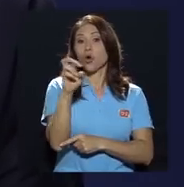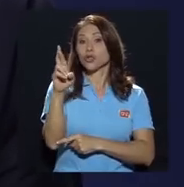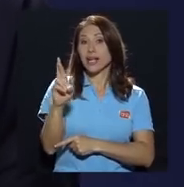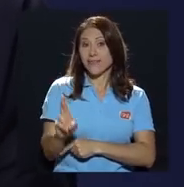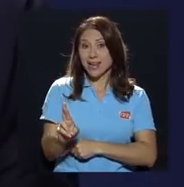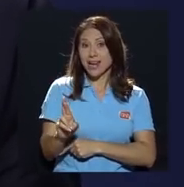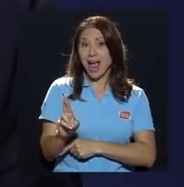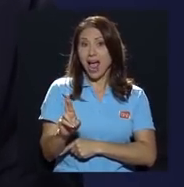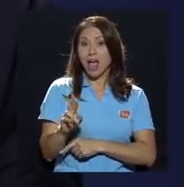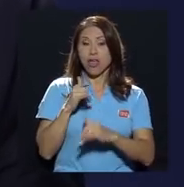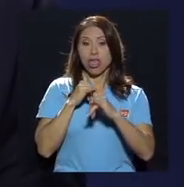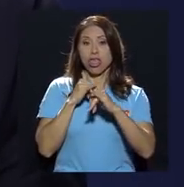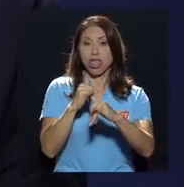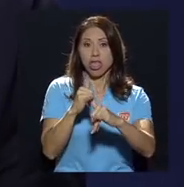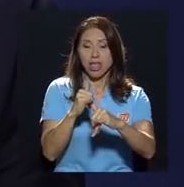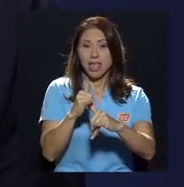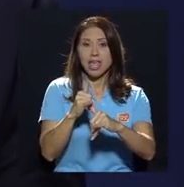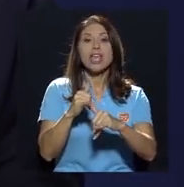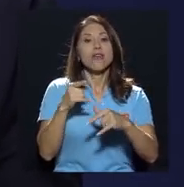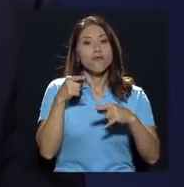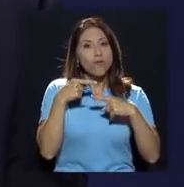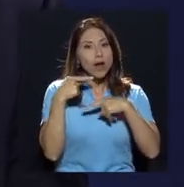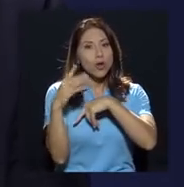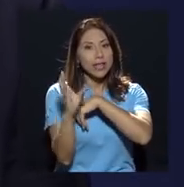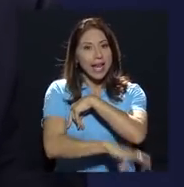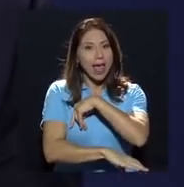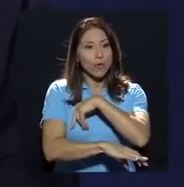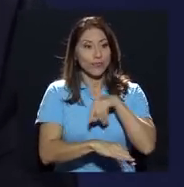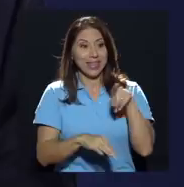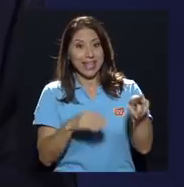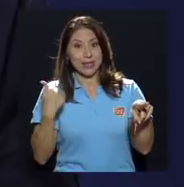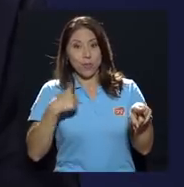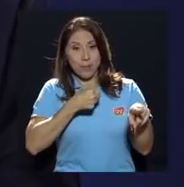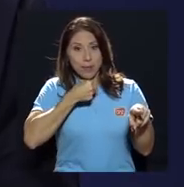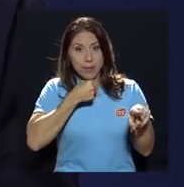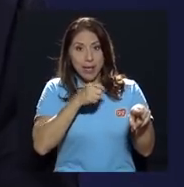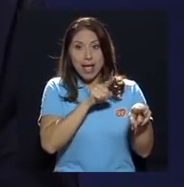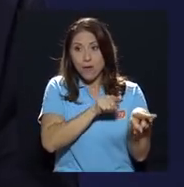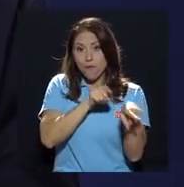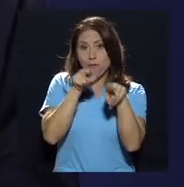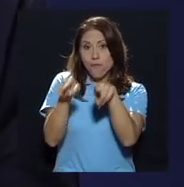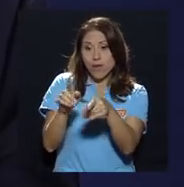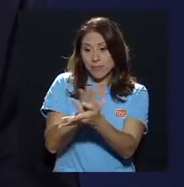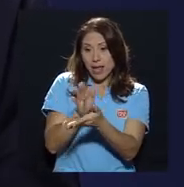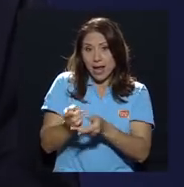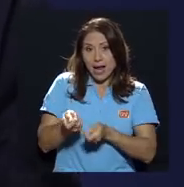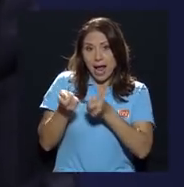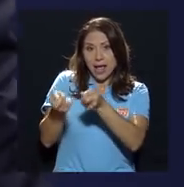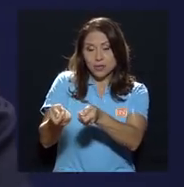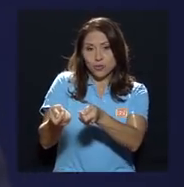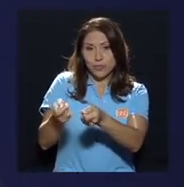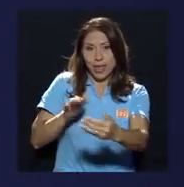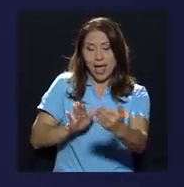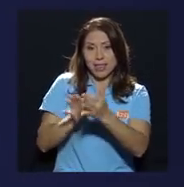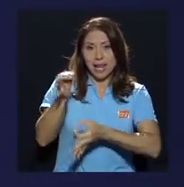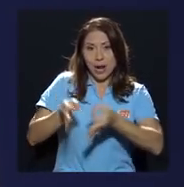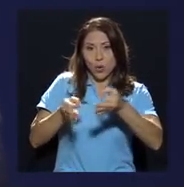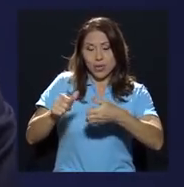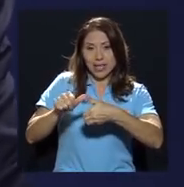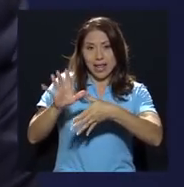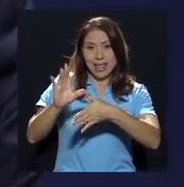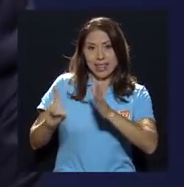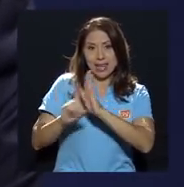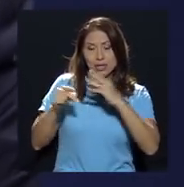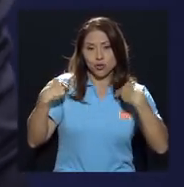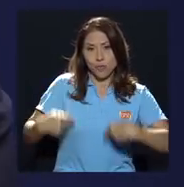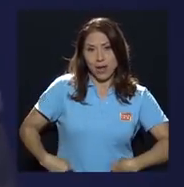por costa rica y condenado él llevó el caso a la comisión interamericana de derechos humanos y el caso